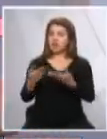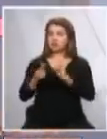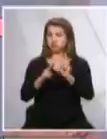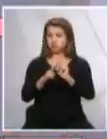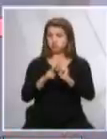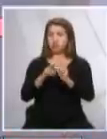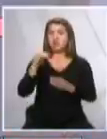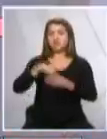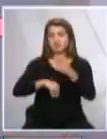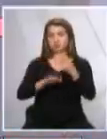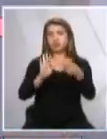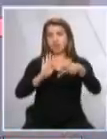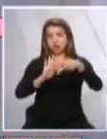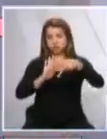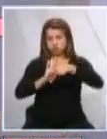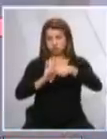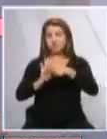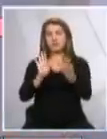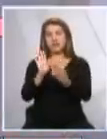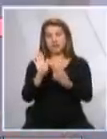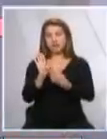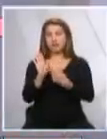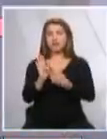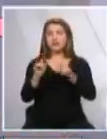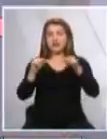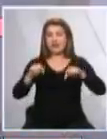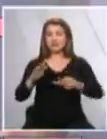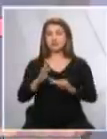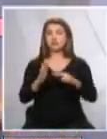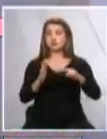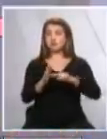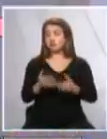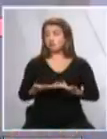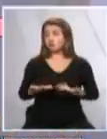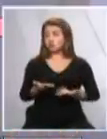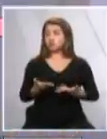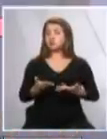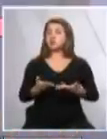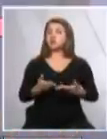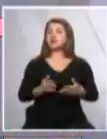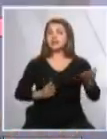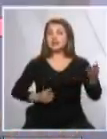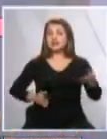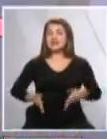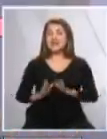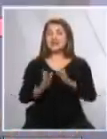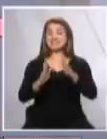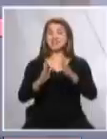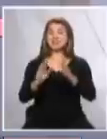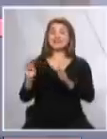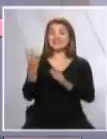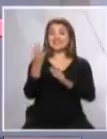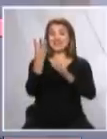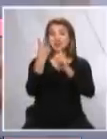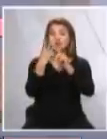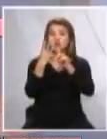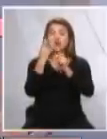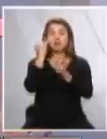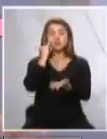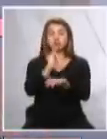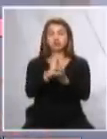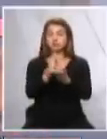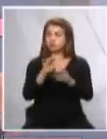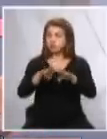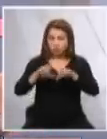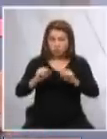soluciones, dentro de las reglas del juego, a esta crisis. Y entonces nace a continuación la tercera dimensión, que es la institucional, que yo estoy de